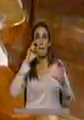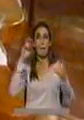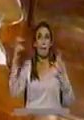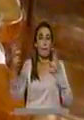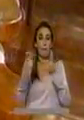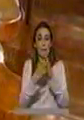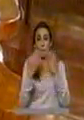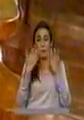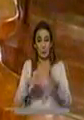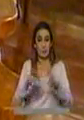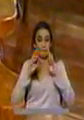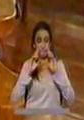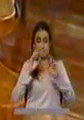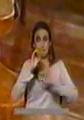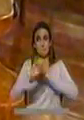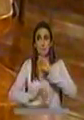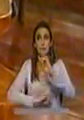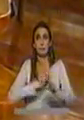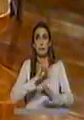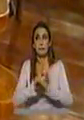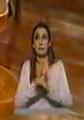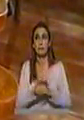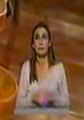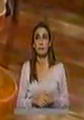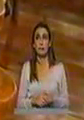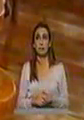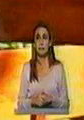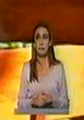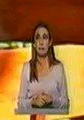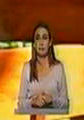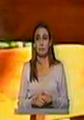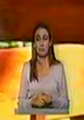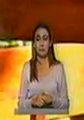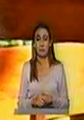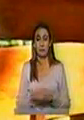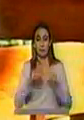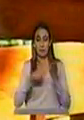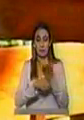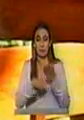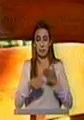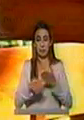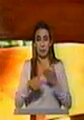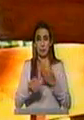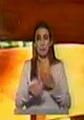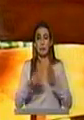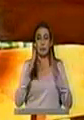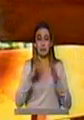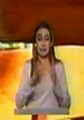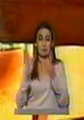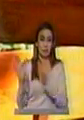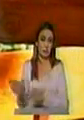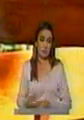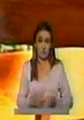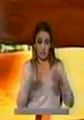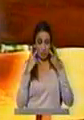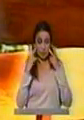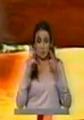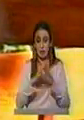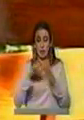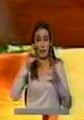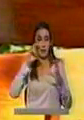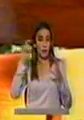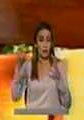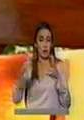¿no? Ya sale a nivel internacional. Claro que sí. Bueno, ministra, Ecuador es un lugar atractivo de turismo